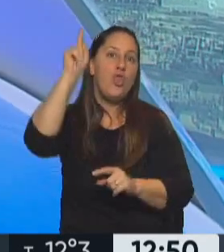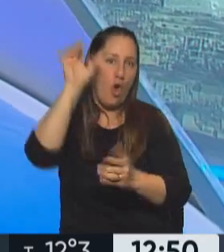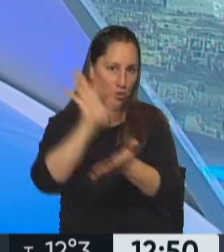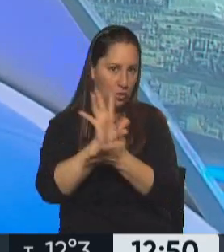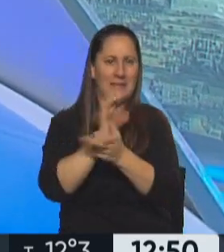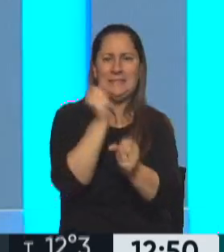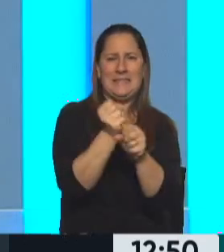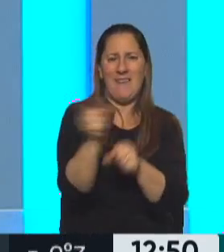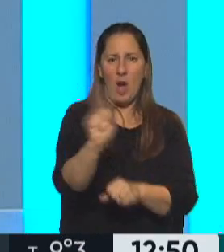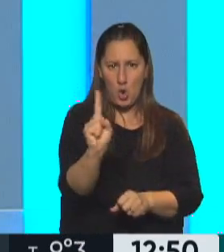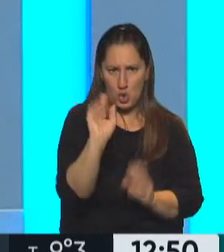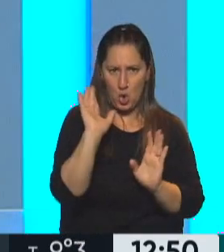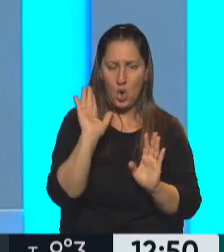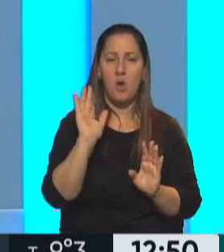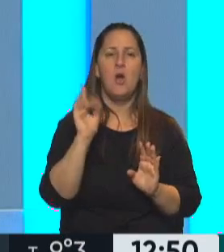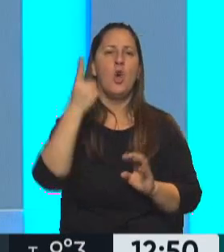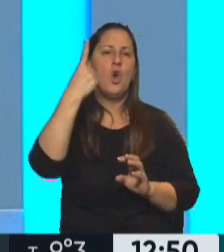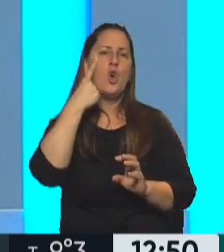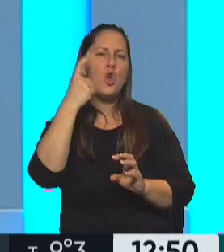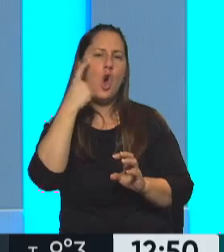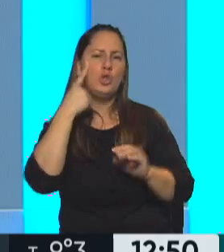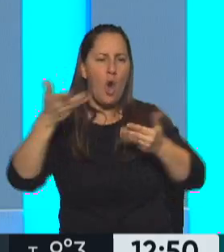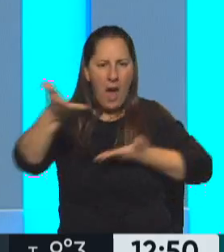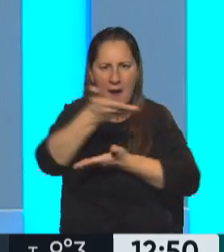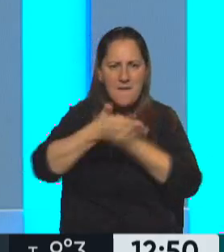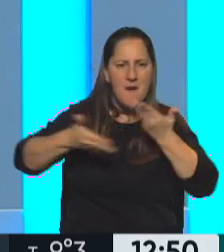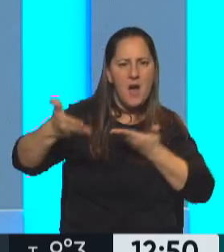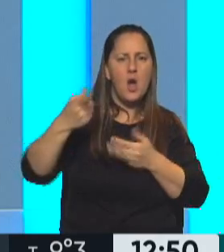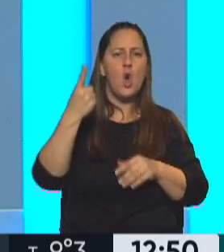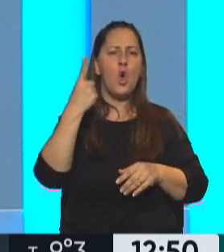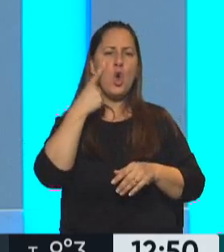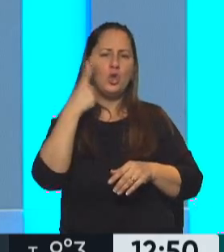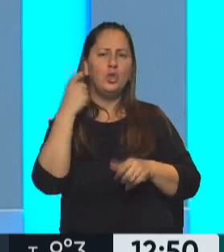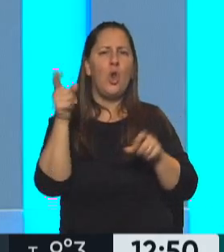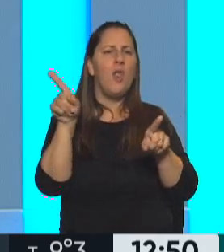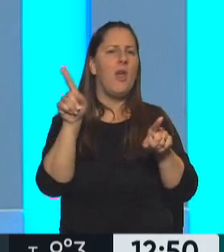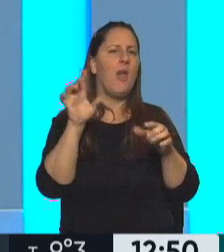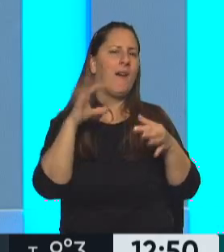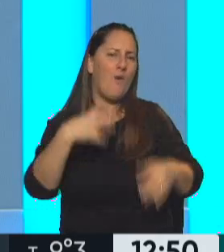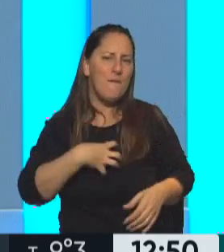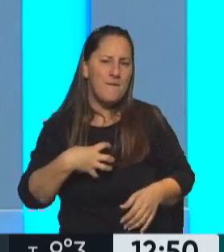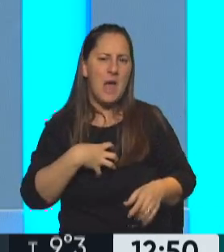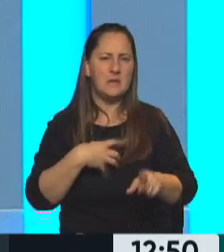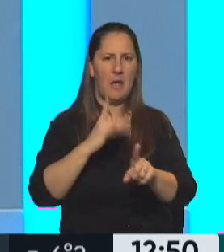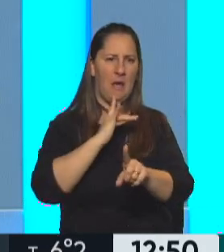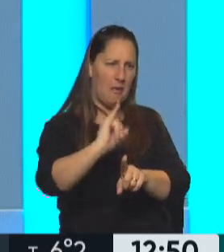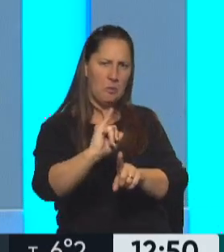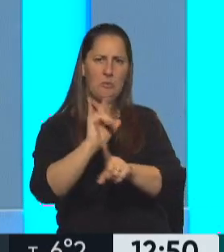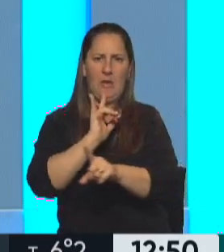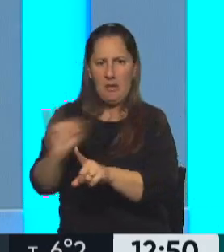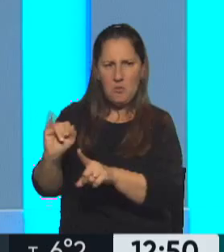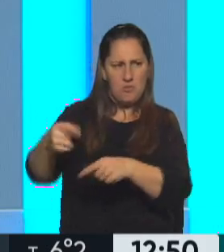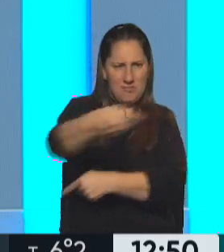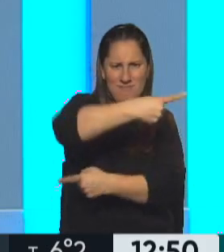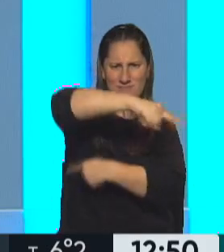era un trabajo se controlaban entre ellas mismas decían control fraternal se denunciaban mutuamente y lo más